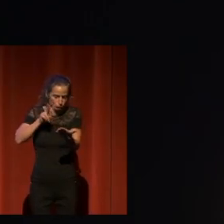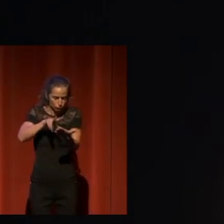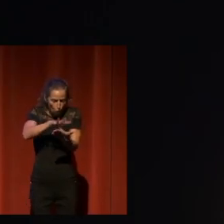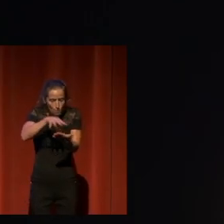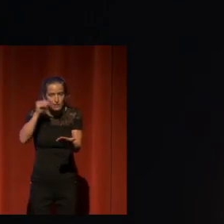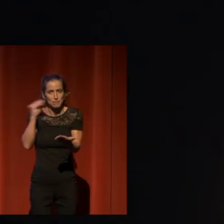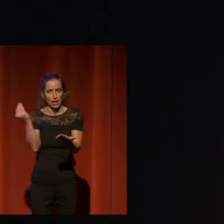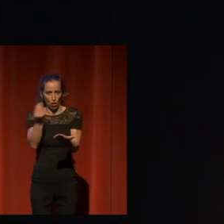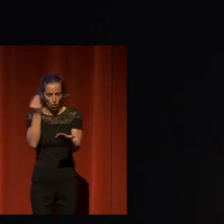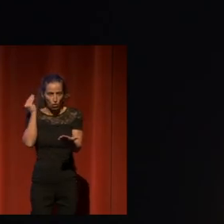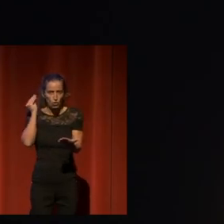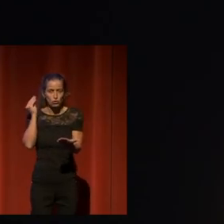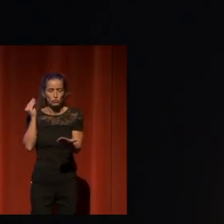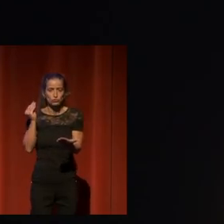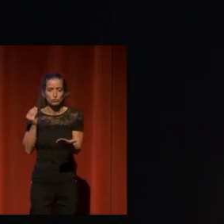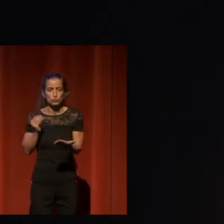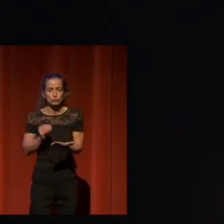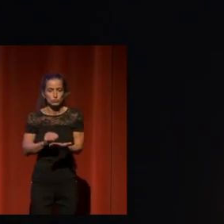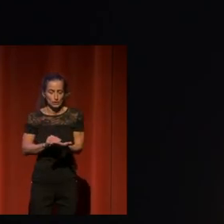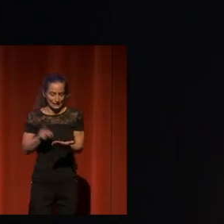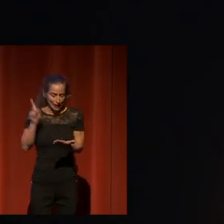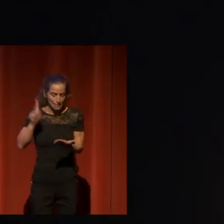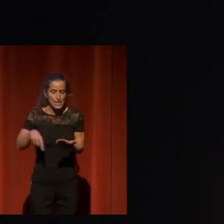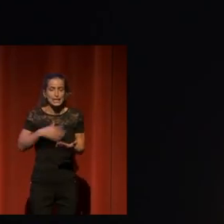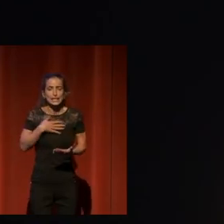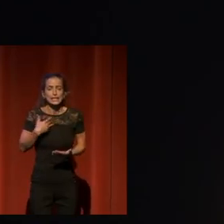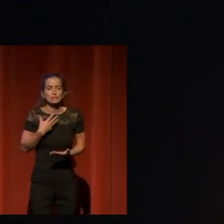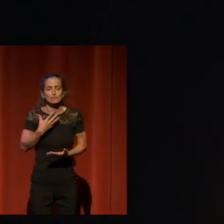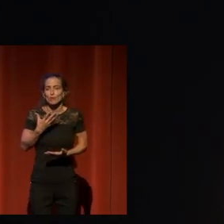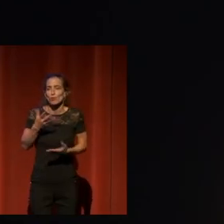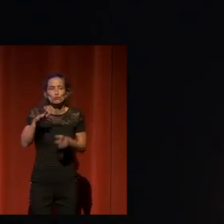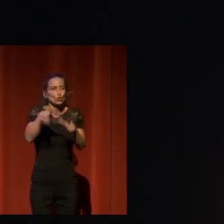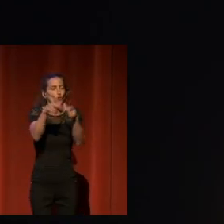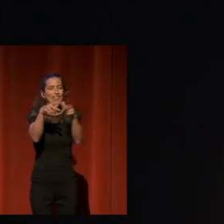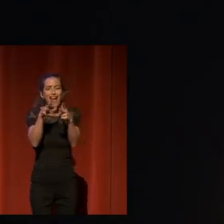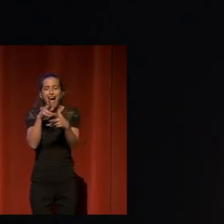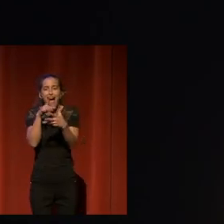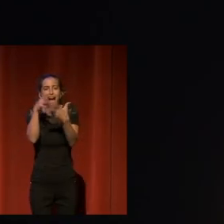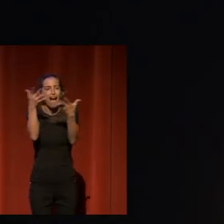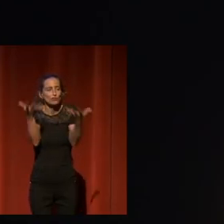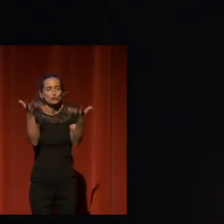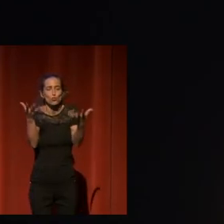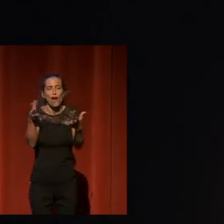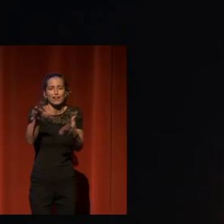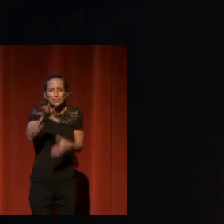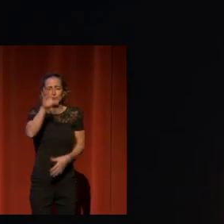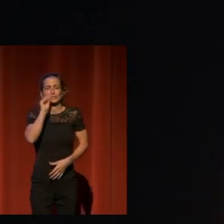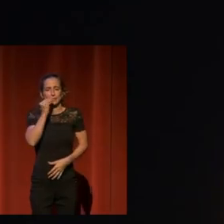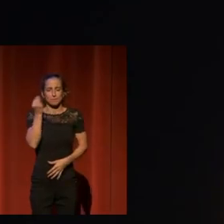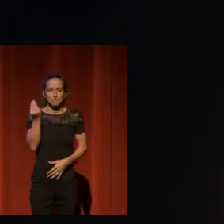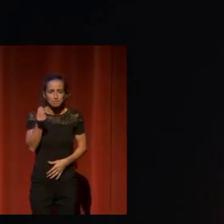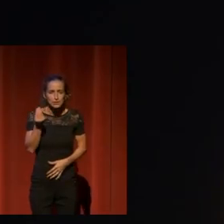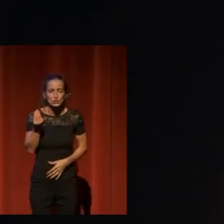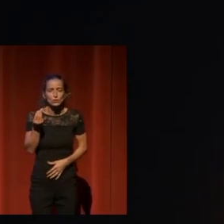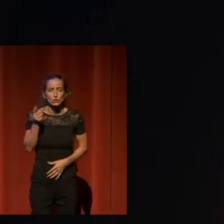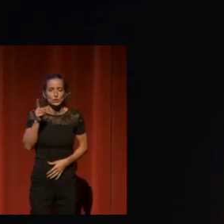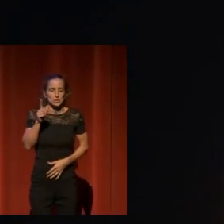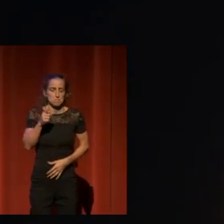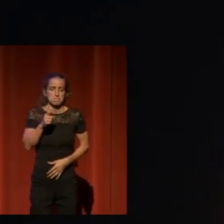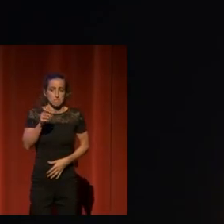también voluntad de comprender lo que pasa en el mundo, en la sociedad en la que vivimos, que tienen gusto y lo